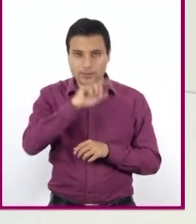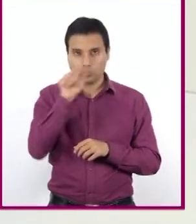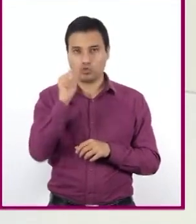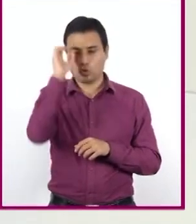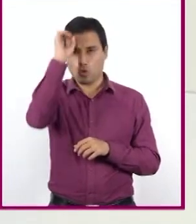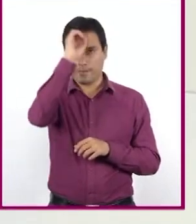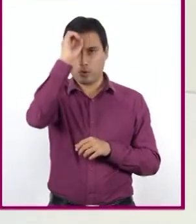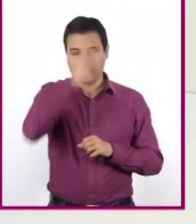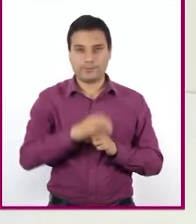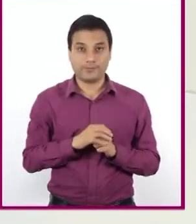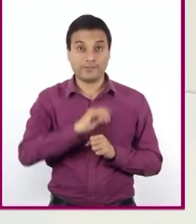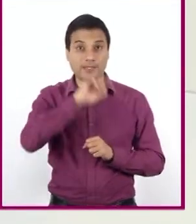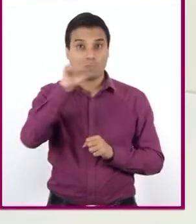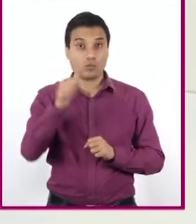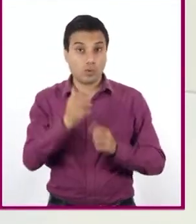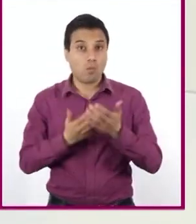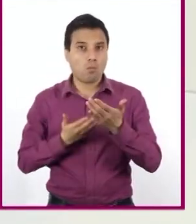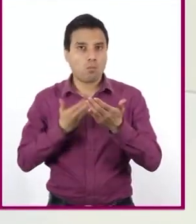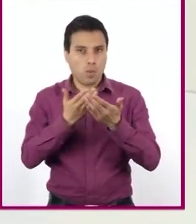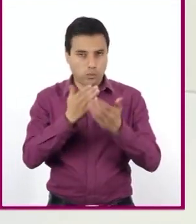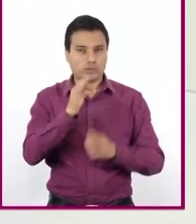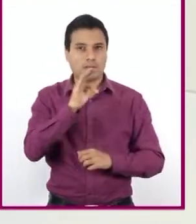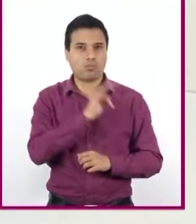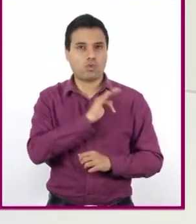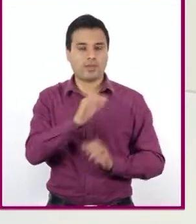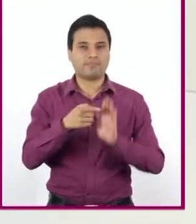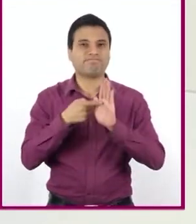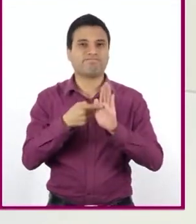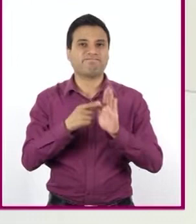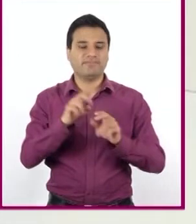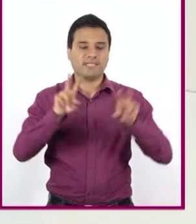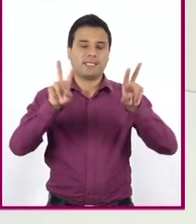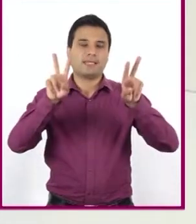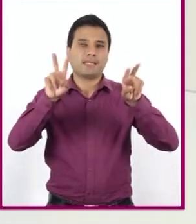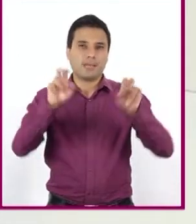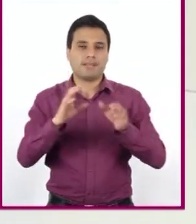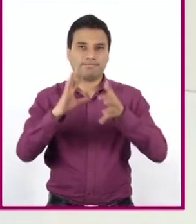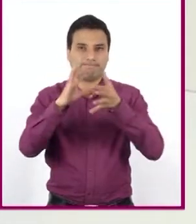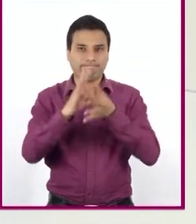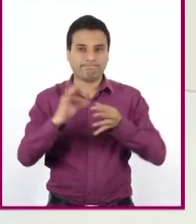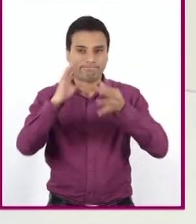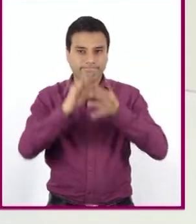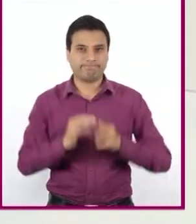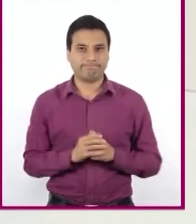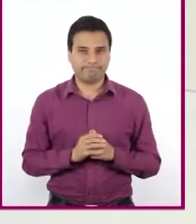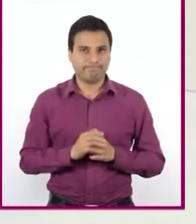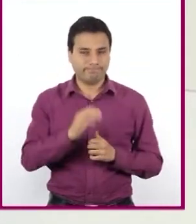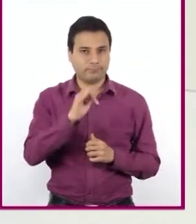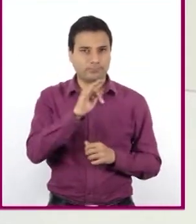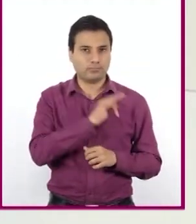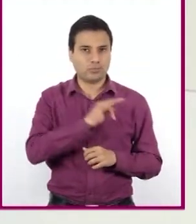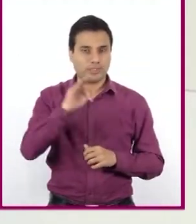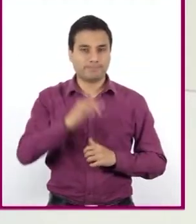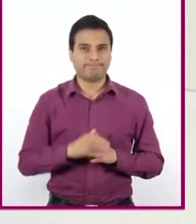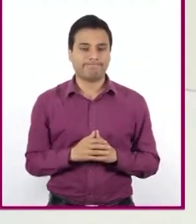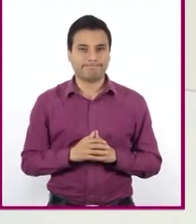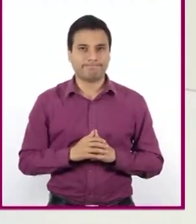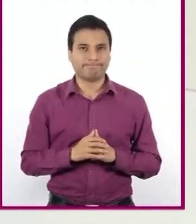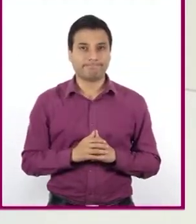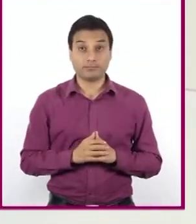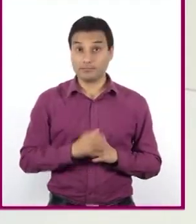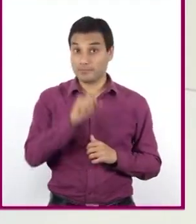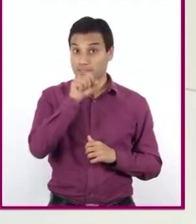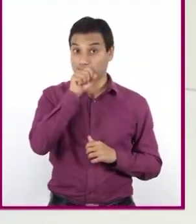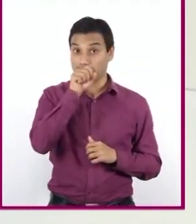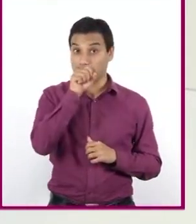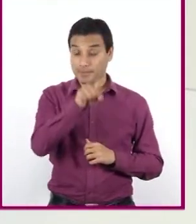una propuesta para presentar y explicar el contenido del tema mediante un producto específico, así como